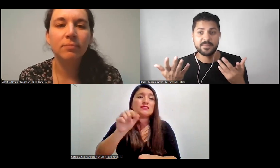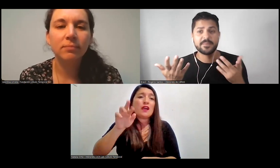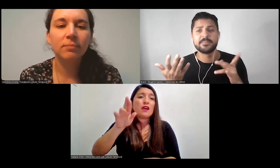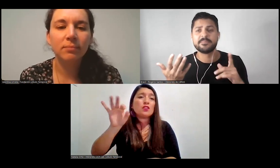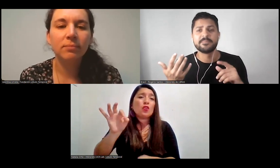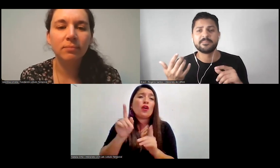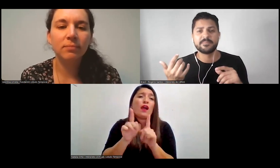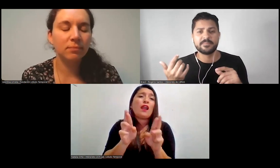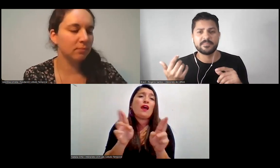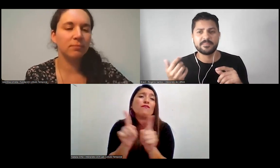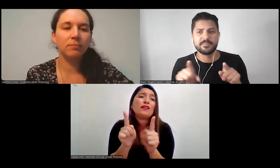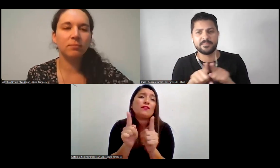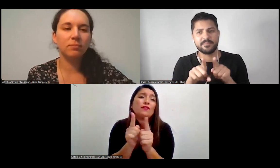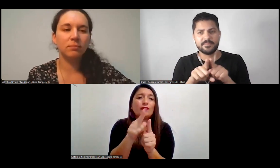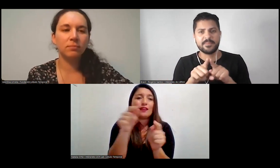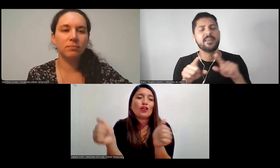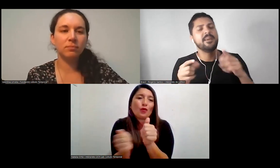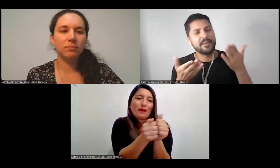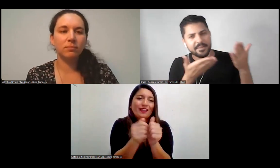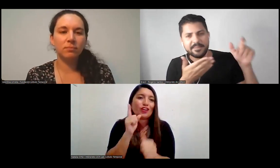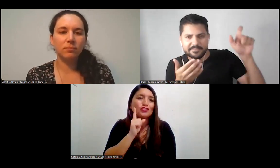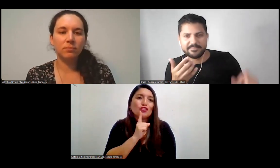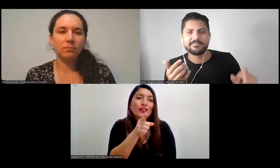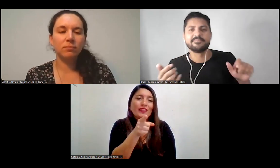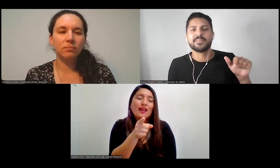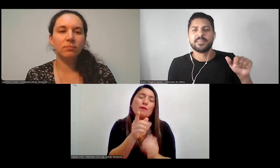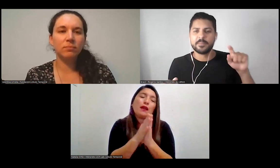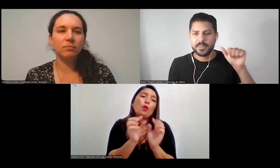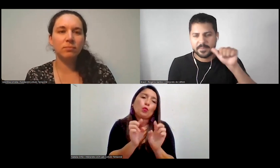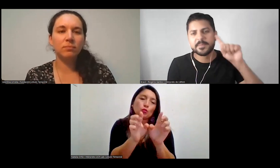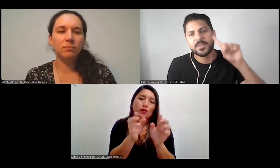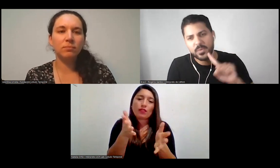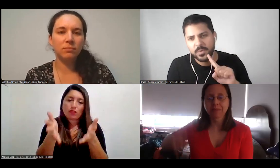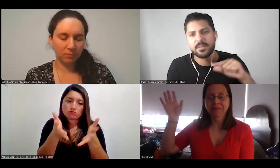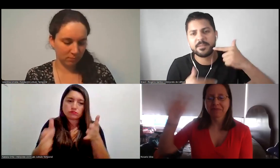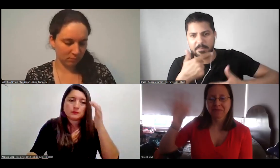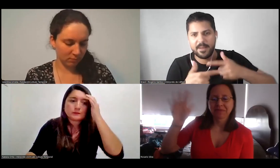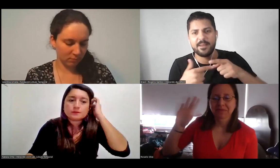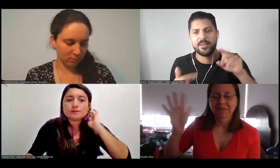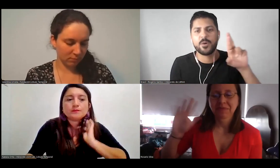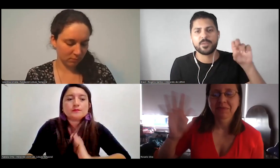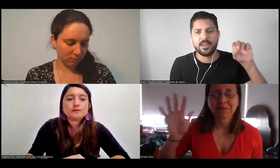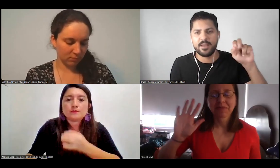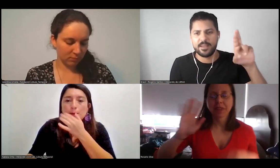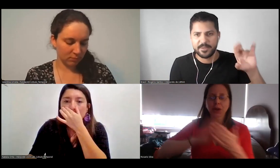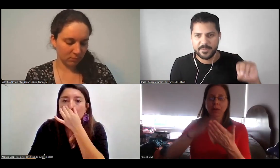breve, que hubo otra compañera sorda que para darle también la oportunidad de poder dar su comentario.